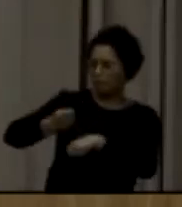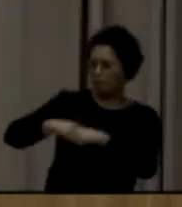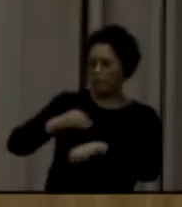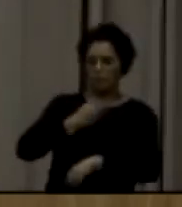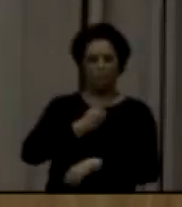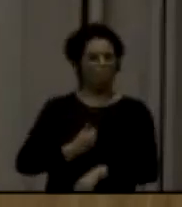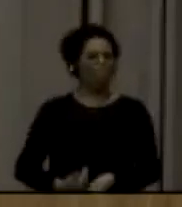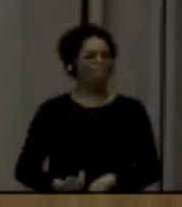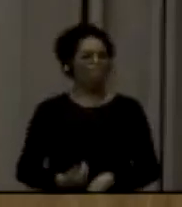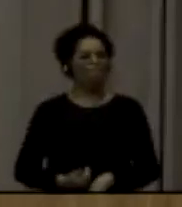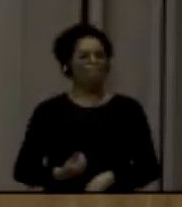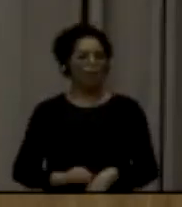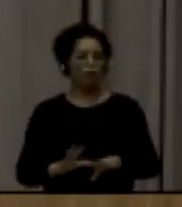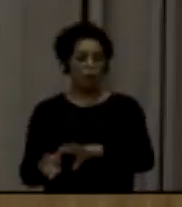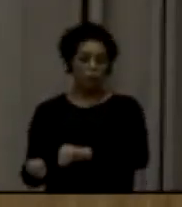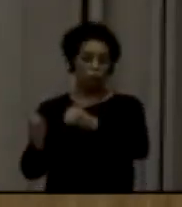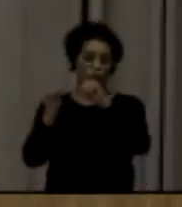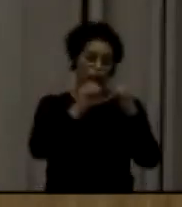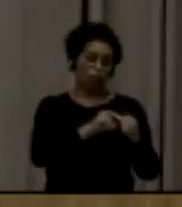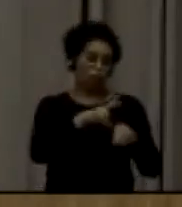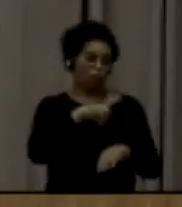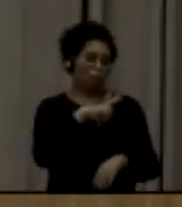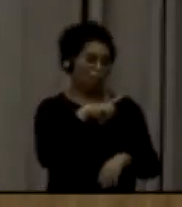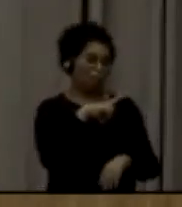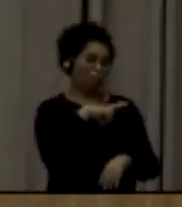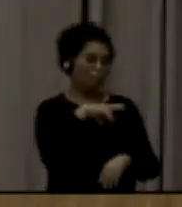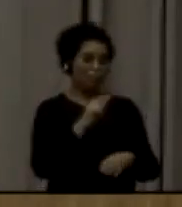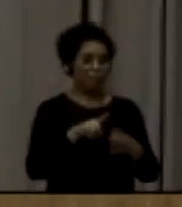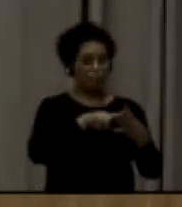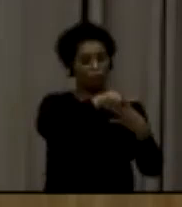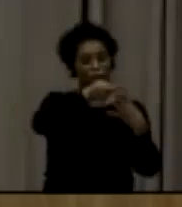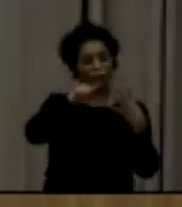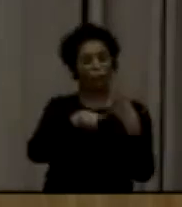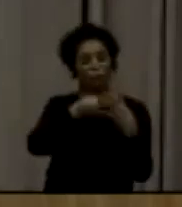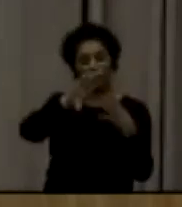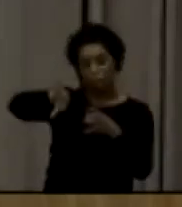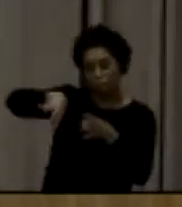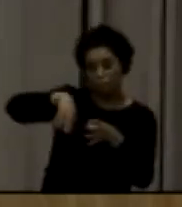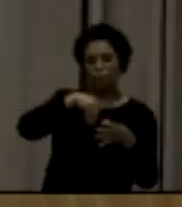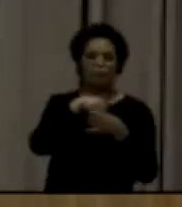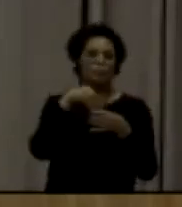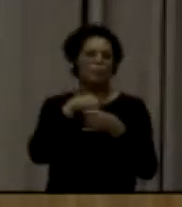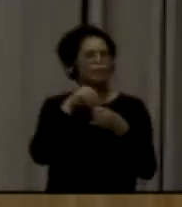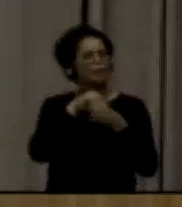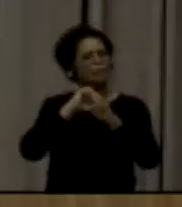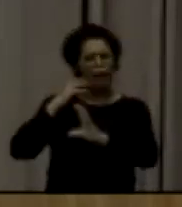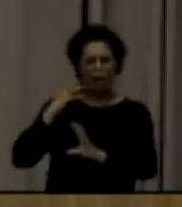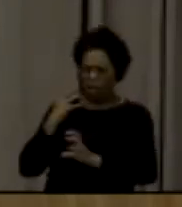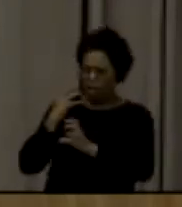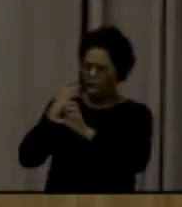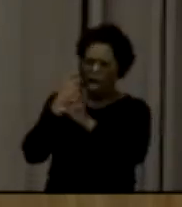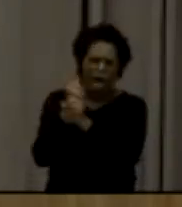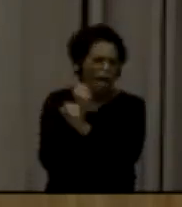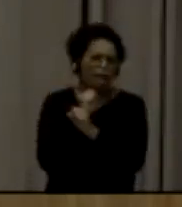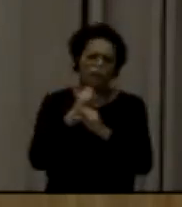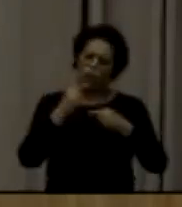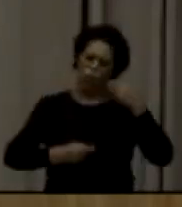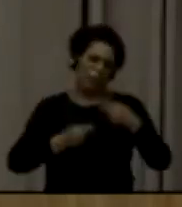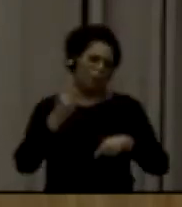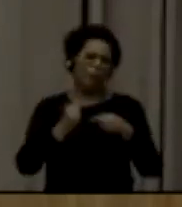sector privado entonces esos son esos cuatro puntos Yo pienso que revisar estrategias políticas pasa por ver que han hecho